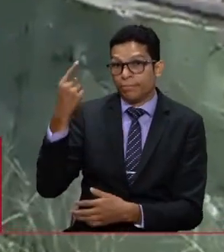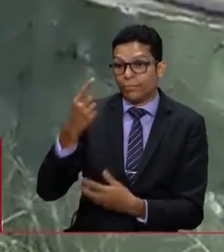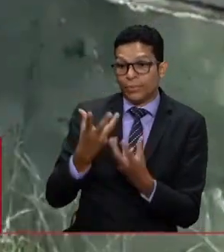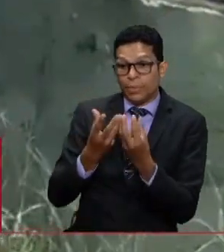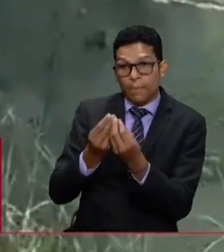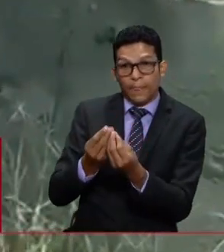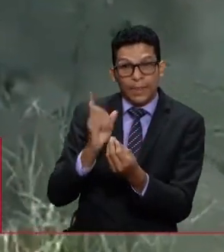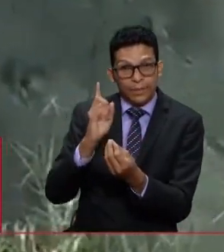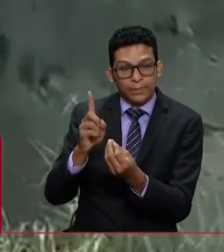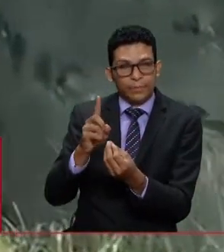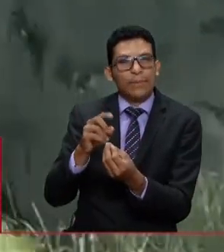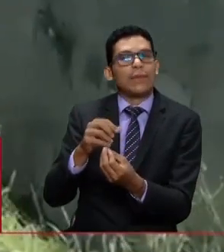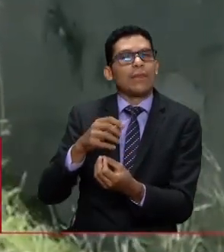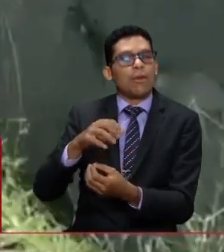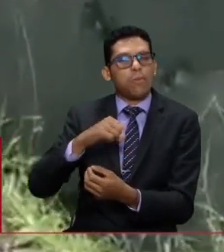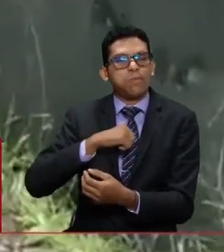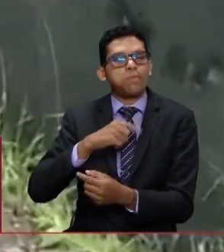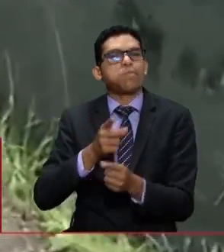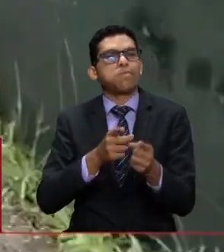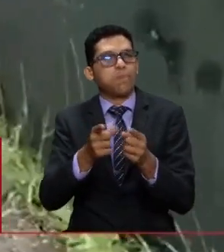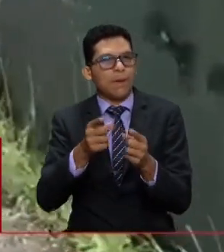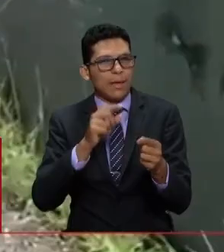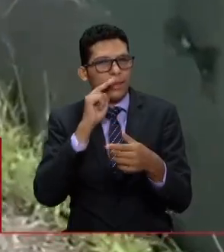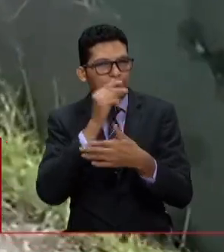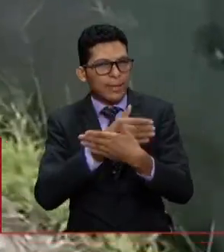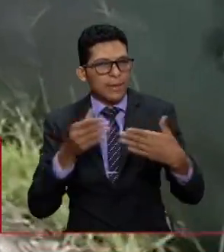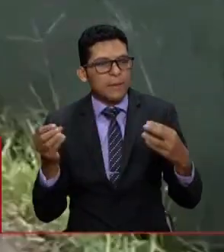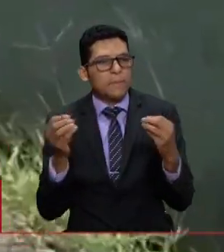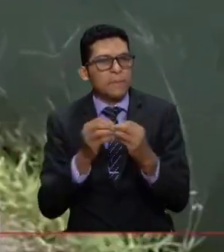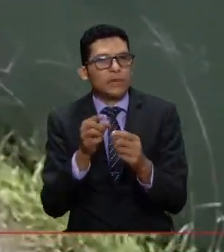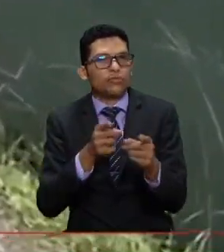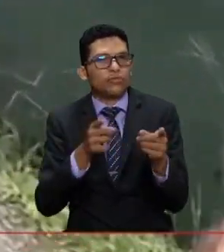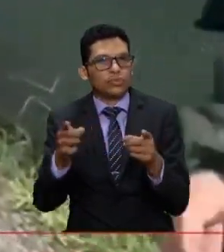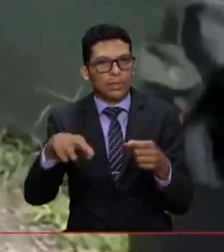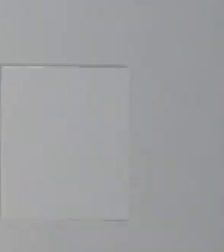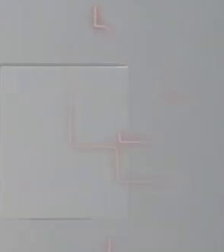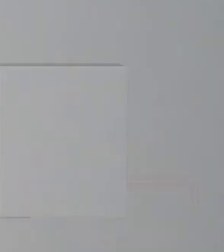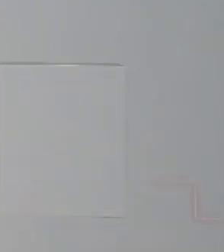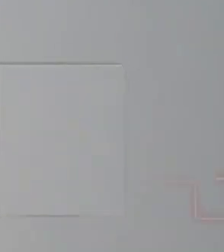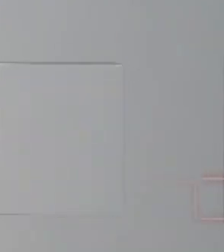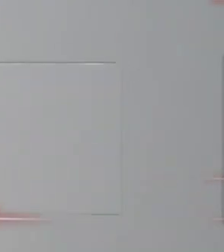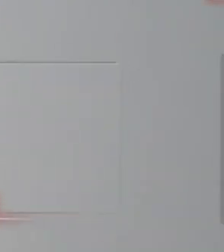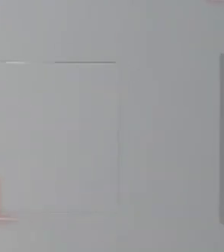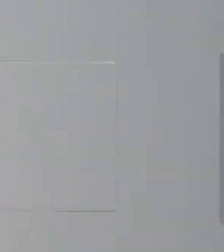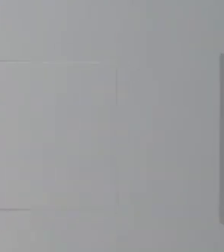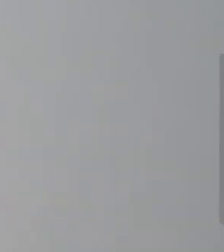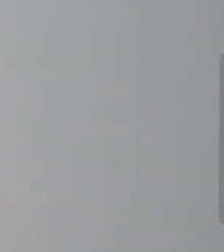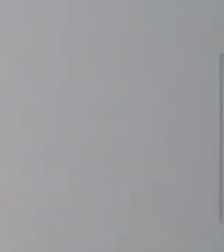estructura criminal tenga en su poder a otros menores de edad de diferentes regiones del país.